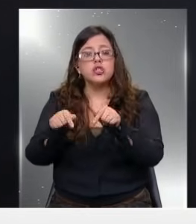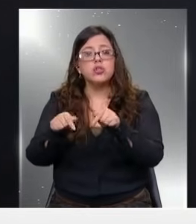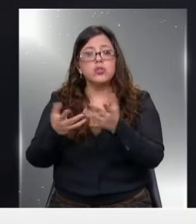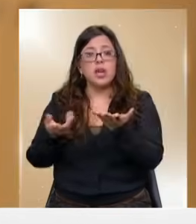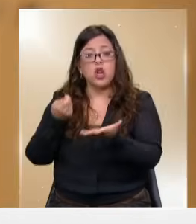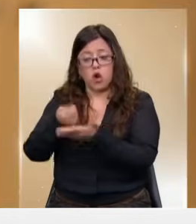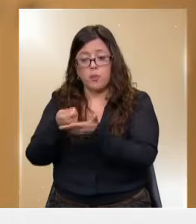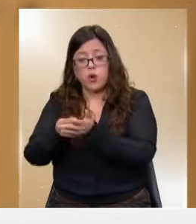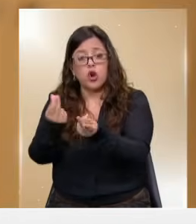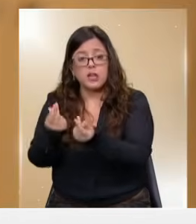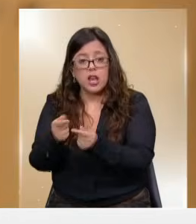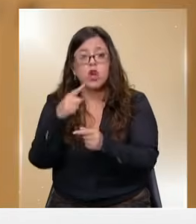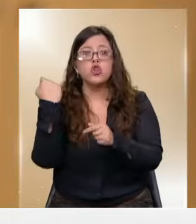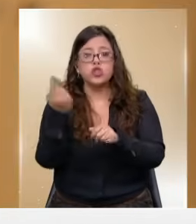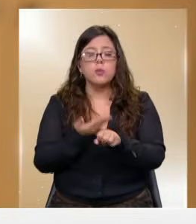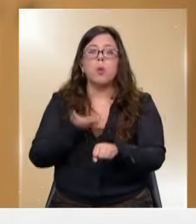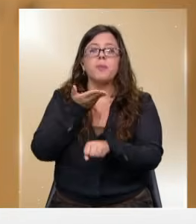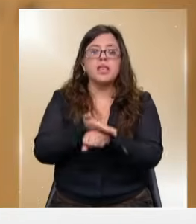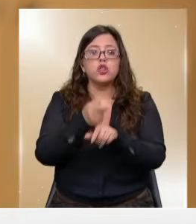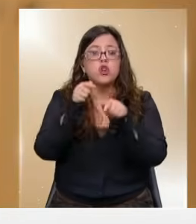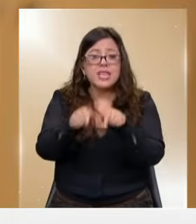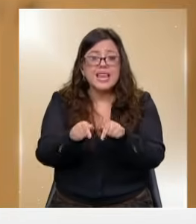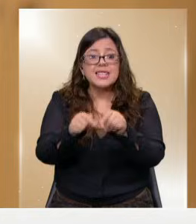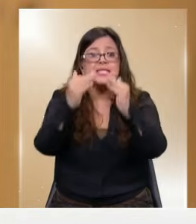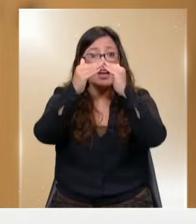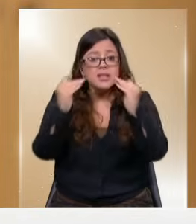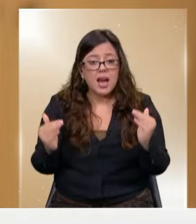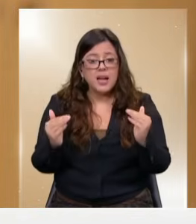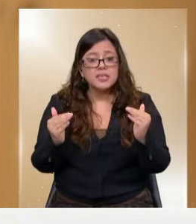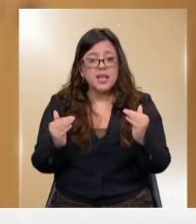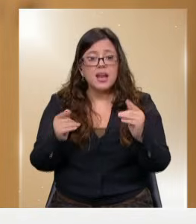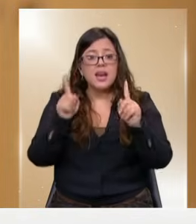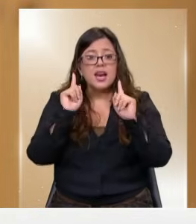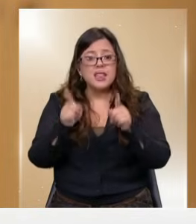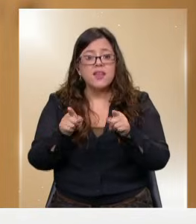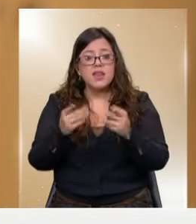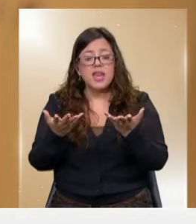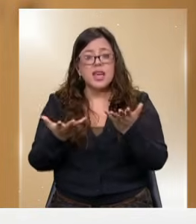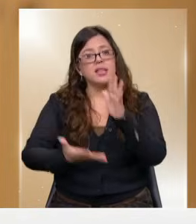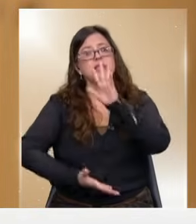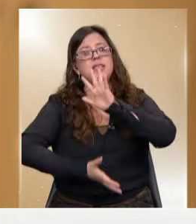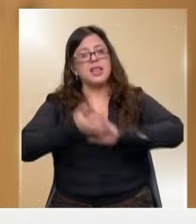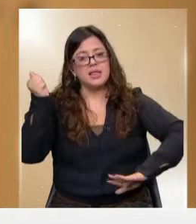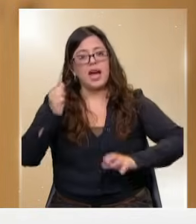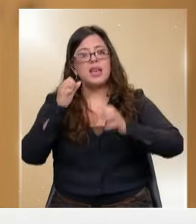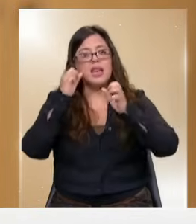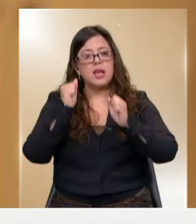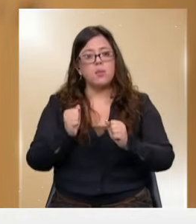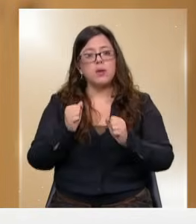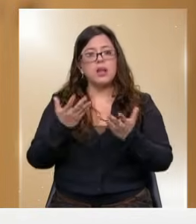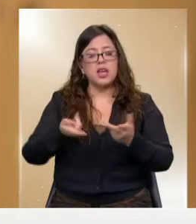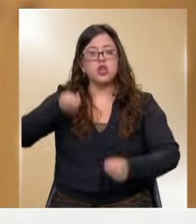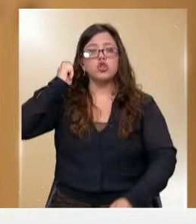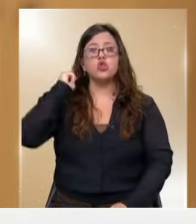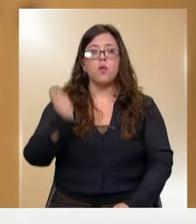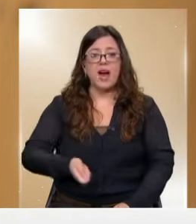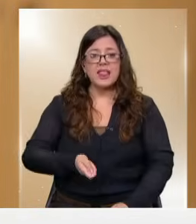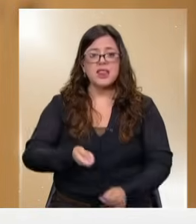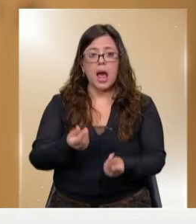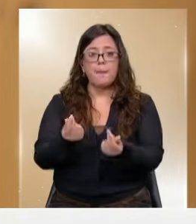con estos dineros, nosotros estamos solicitando que ese bien sea declarado en comiso y por lo tanto pueda ser enajenado en pública subasta y con ese